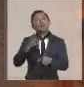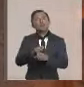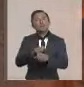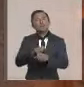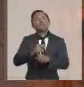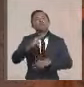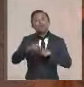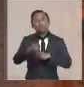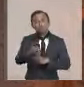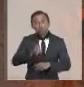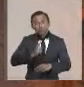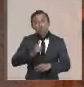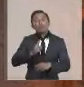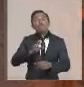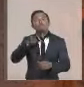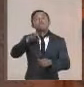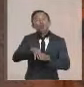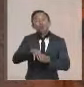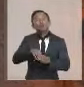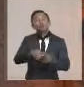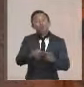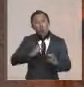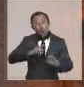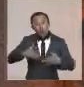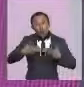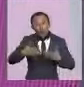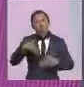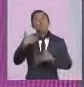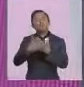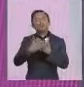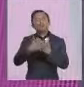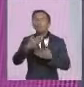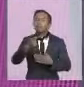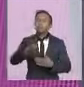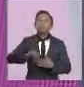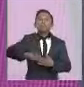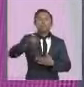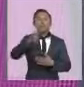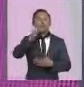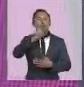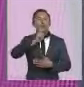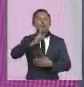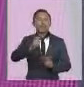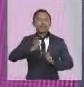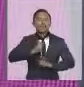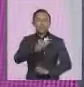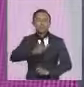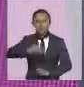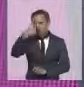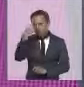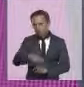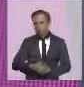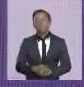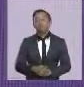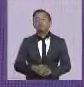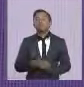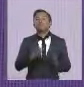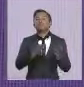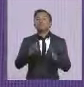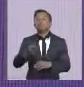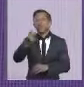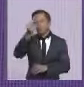seré la primera presidenta de México. Gracias. Candidata, a su turno, candidato Ricardo Anaya. Muy buenas